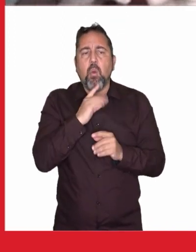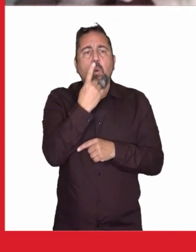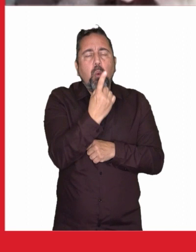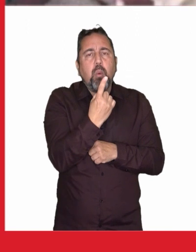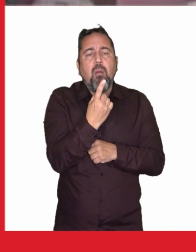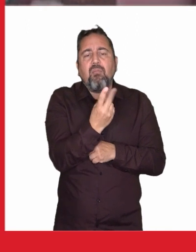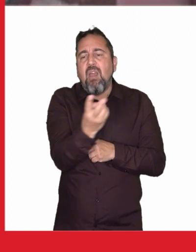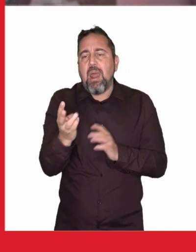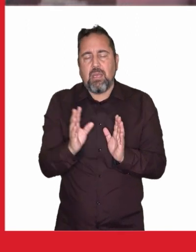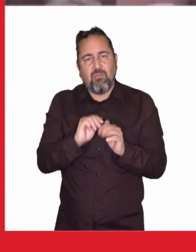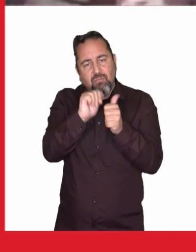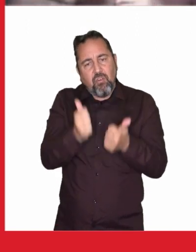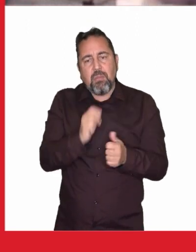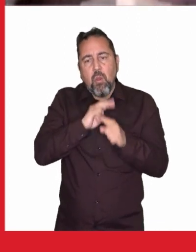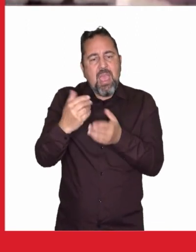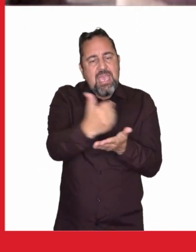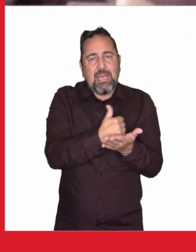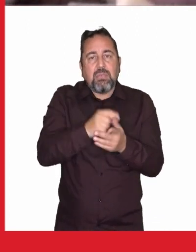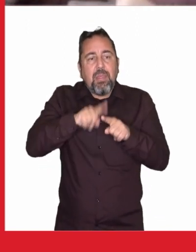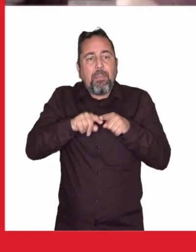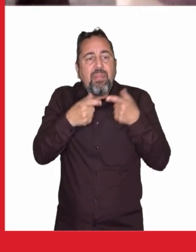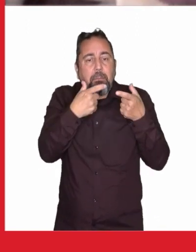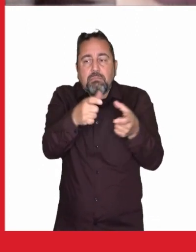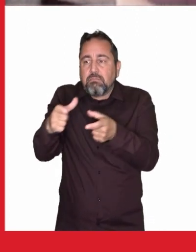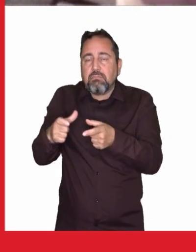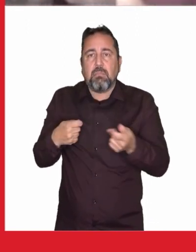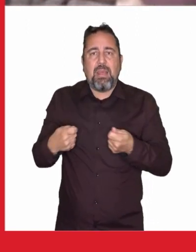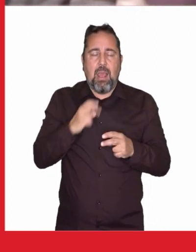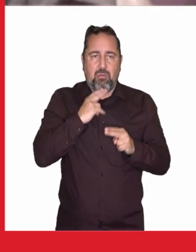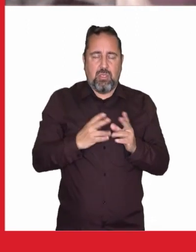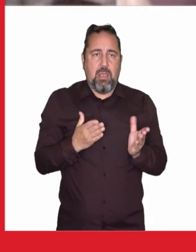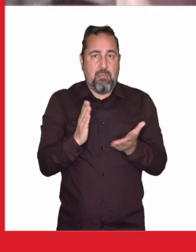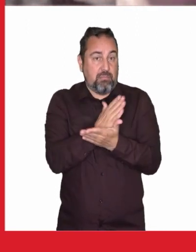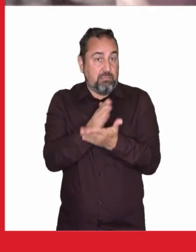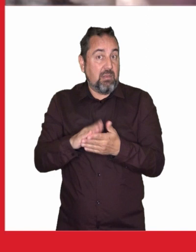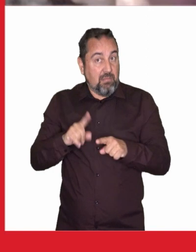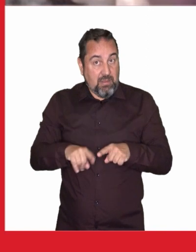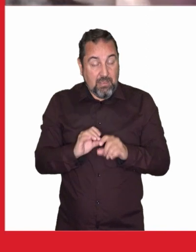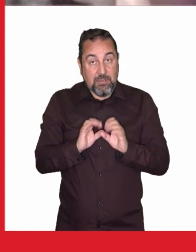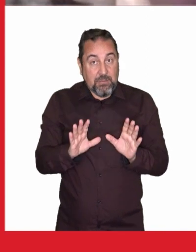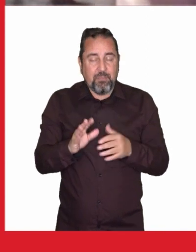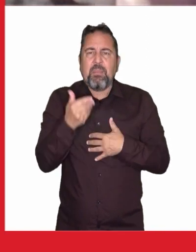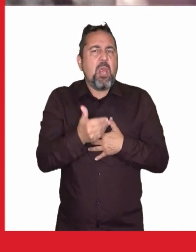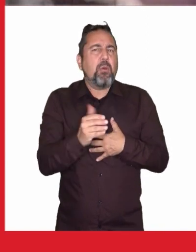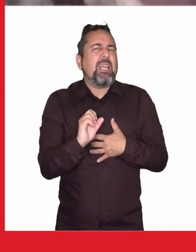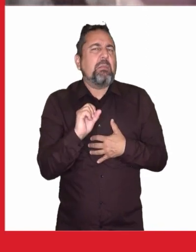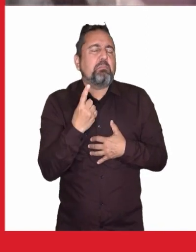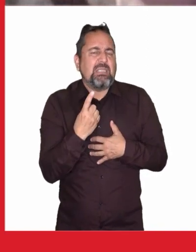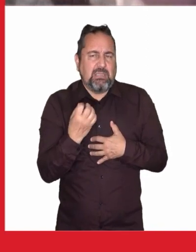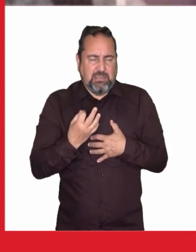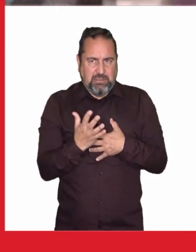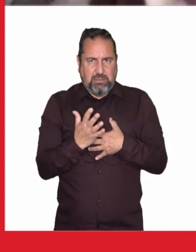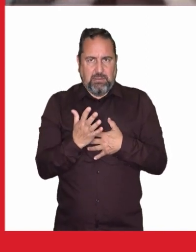¿sí? Entonces, tú puedes crear una o varias fuentes de ingreso para cada segmento de mercado en función de esto,